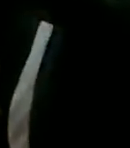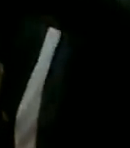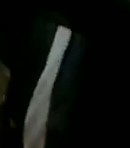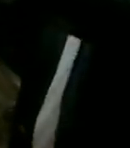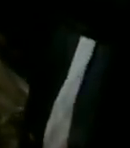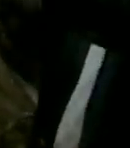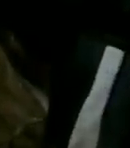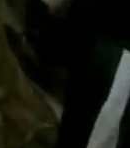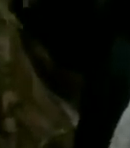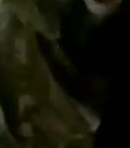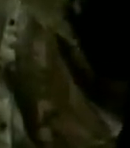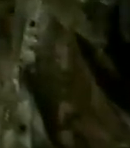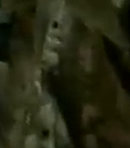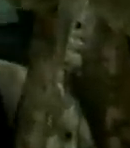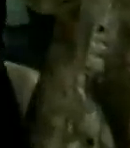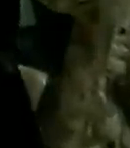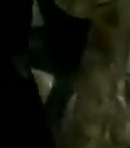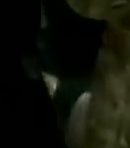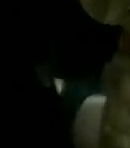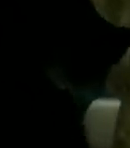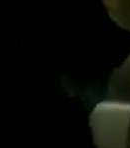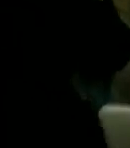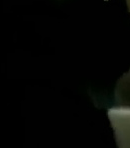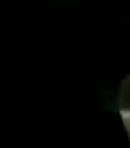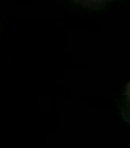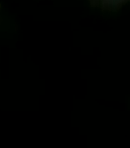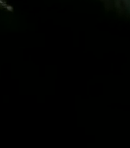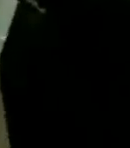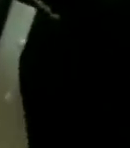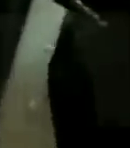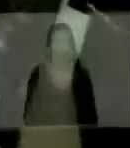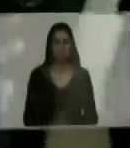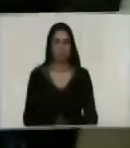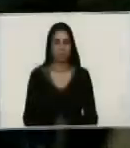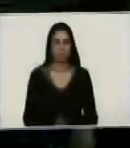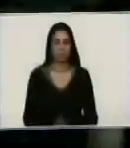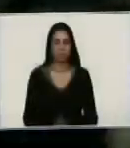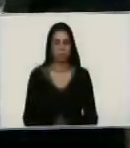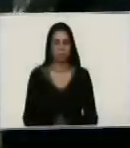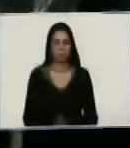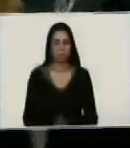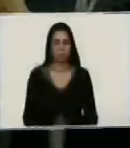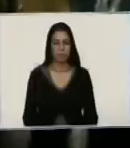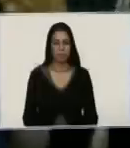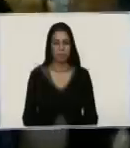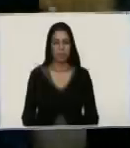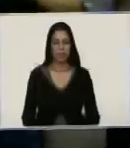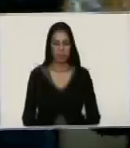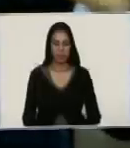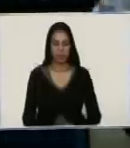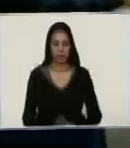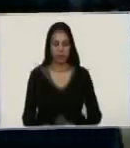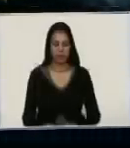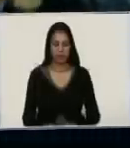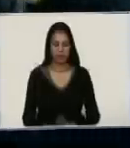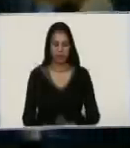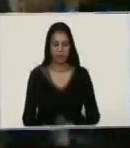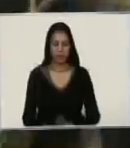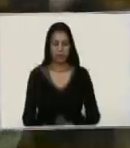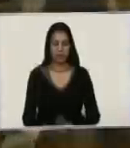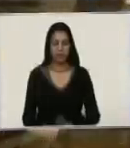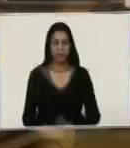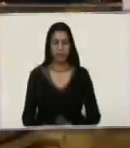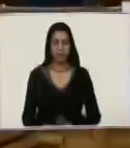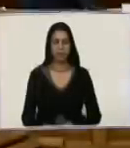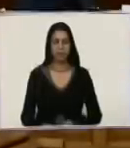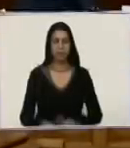pueblo venezolano. Y aquí hay un hombre como Nicolás Maduro y Diosdado Cabello, y cuando decimos ellos, un